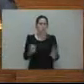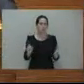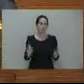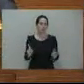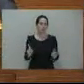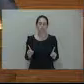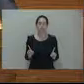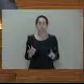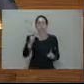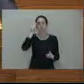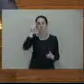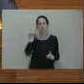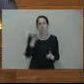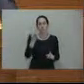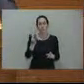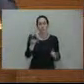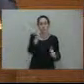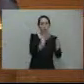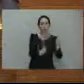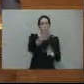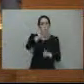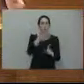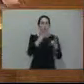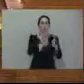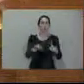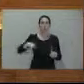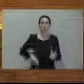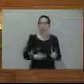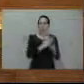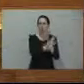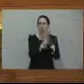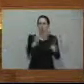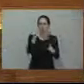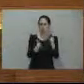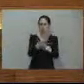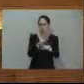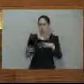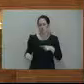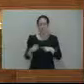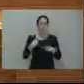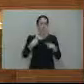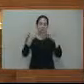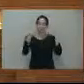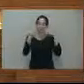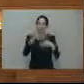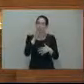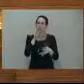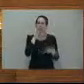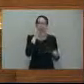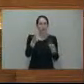que no entra en competencia con los sectores profesionales del juego. Y, vuelvo a decir, nos felicitamos de haber conseguido esa regulación